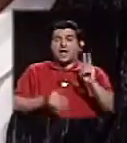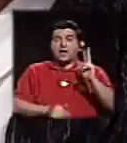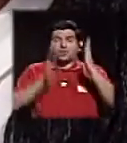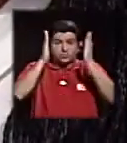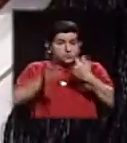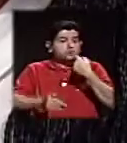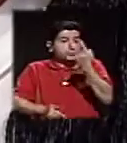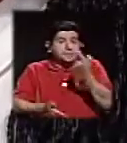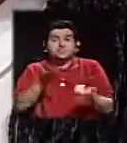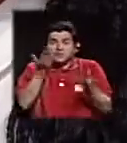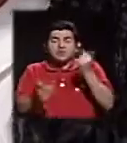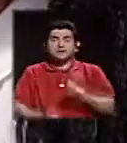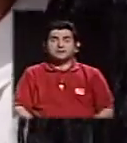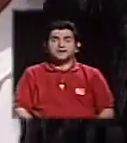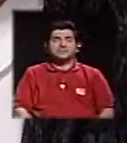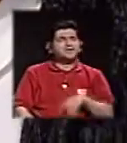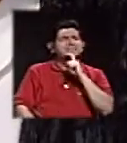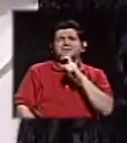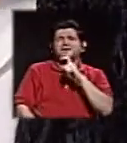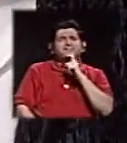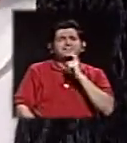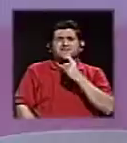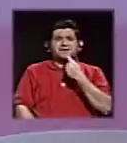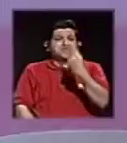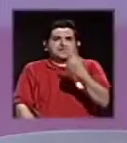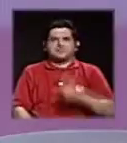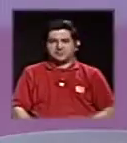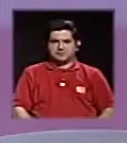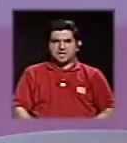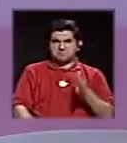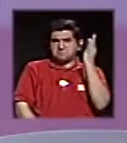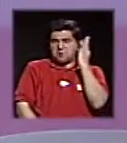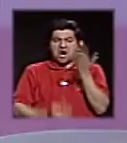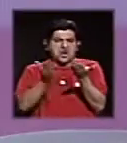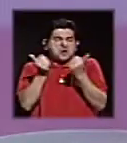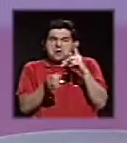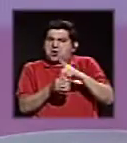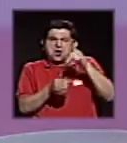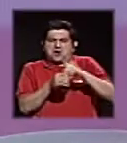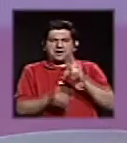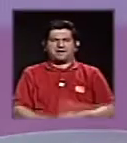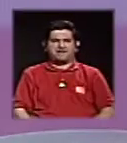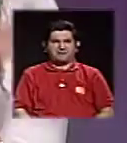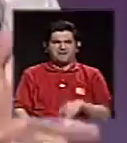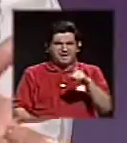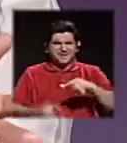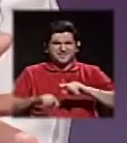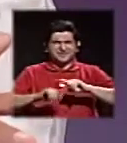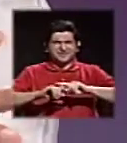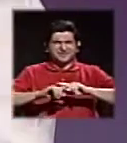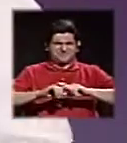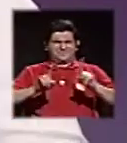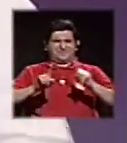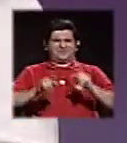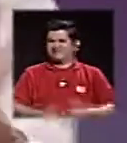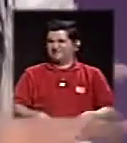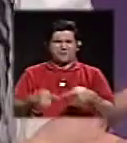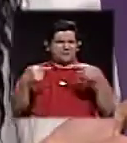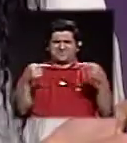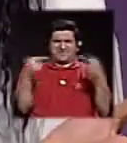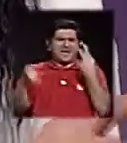dicen este es que es difícil verdad este las mujeres no quieren participar y eso es totalmente contradictorio